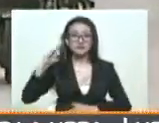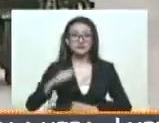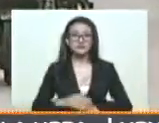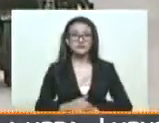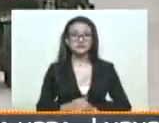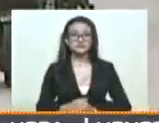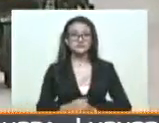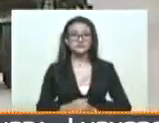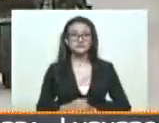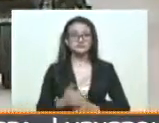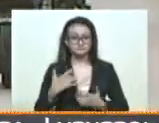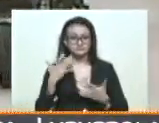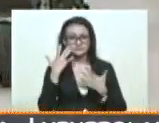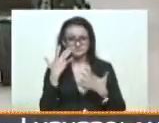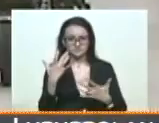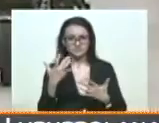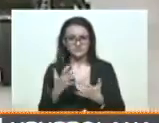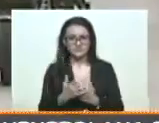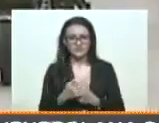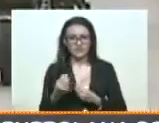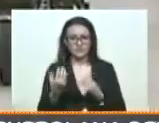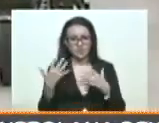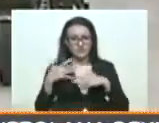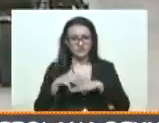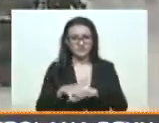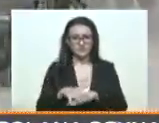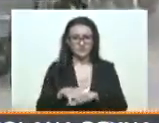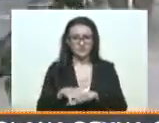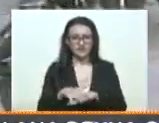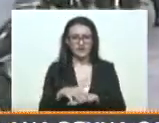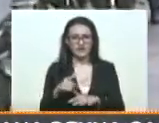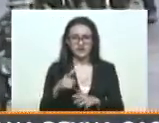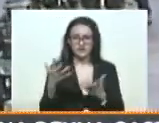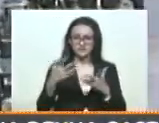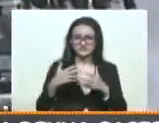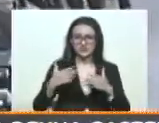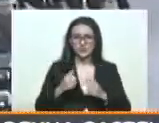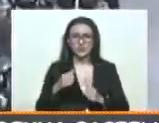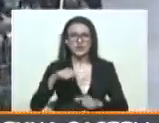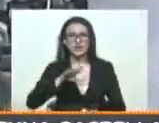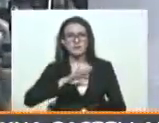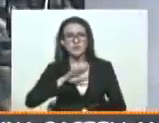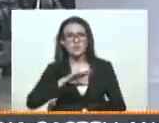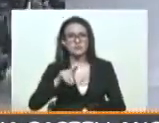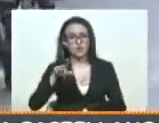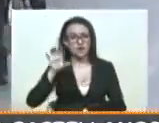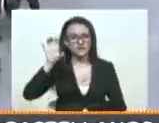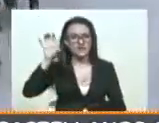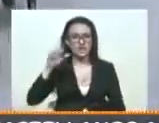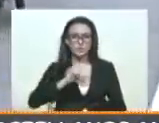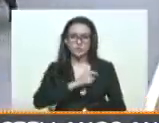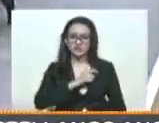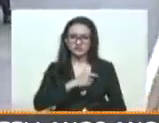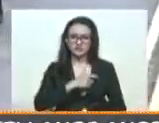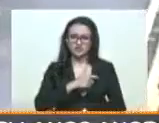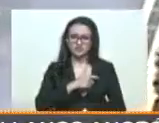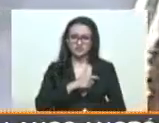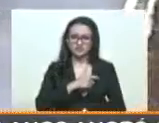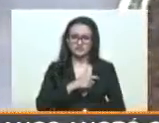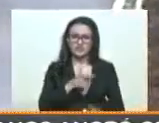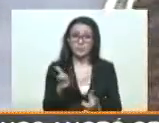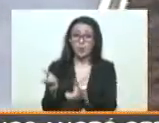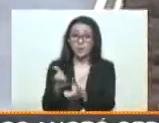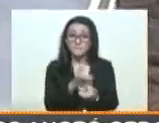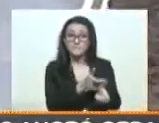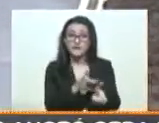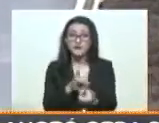de cómo nosotros podemos integrar estos organismos de seguridad del Estado, de protección civil, de bomberos,